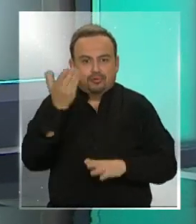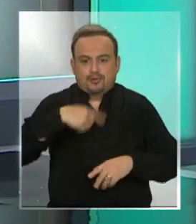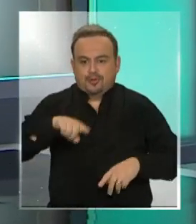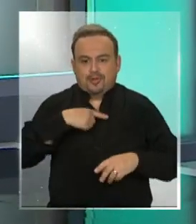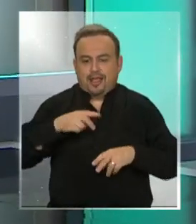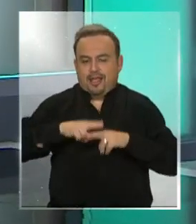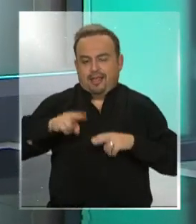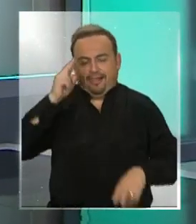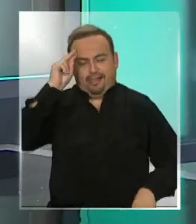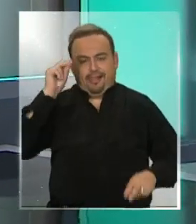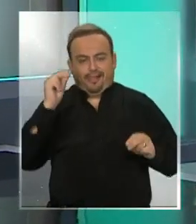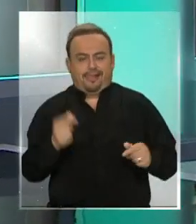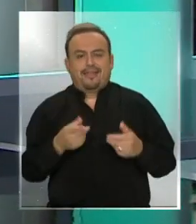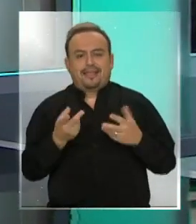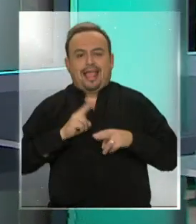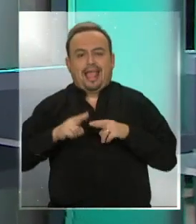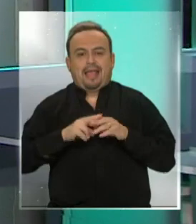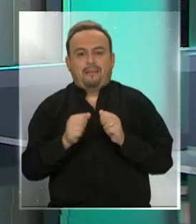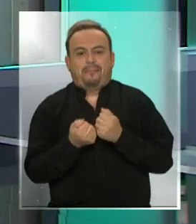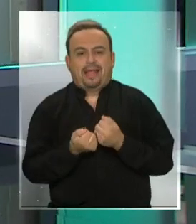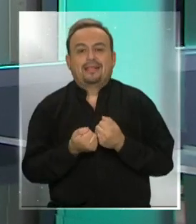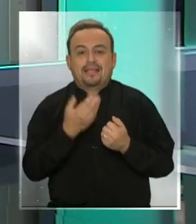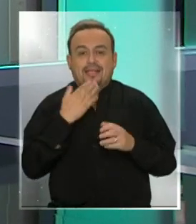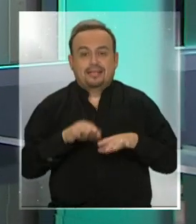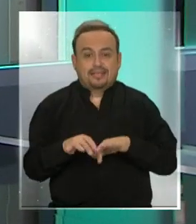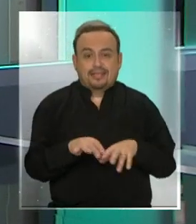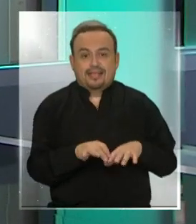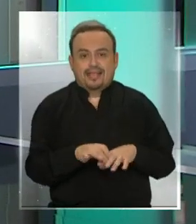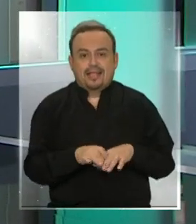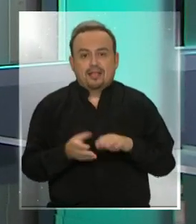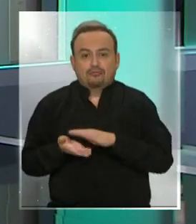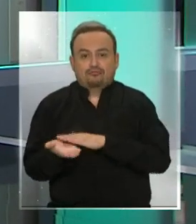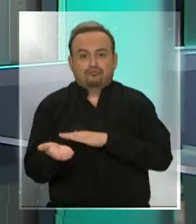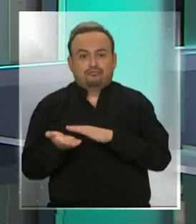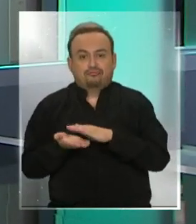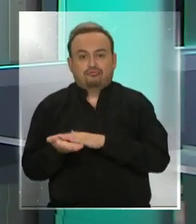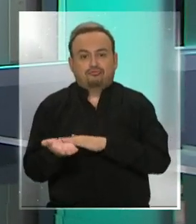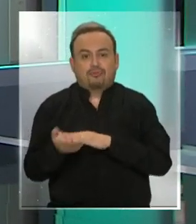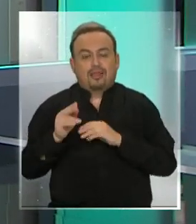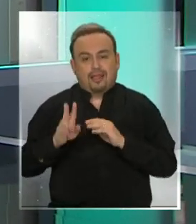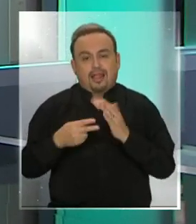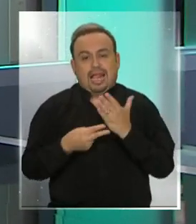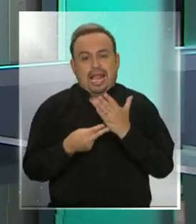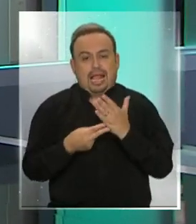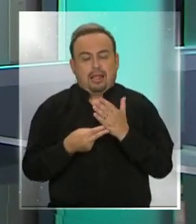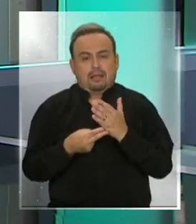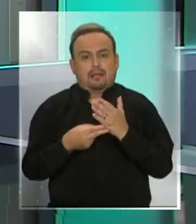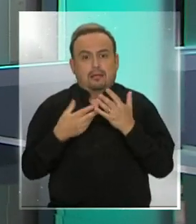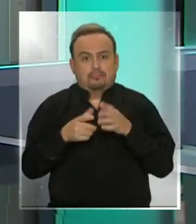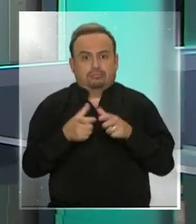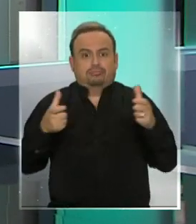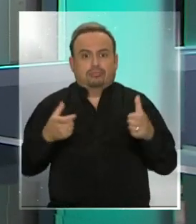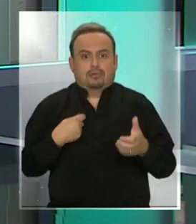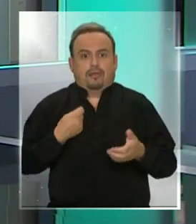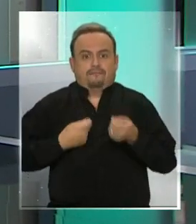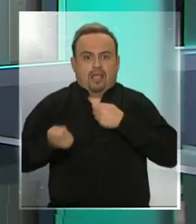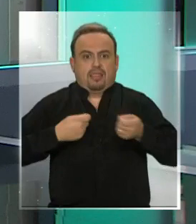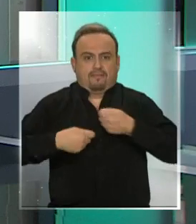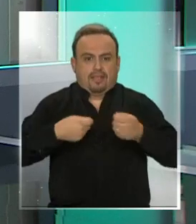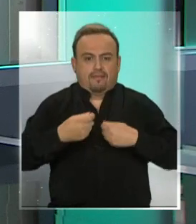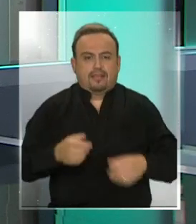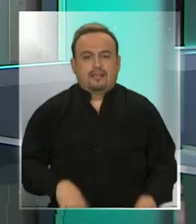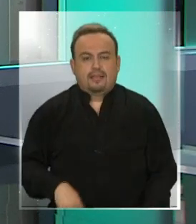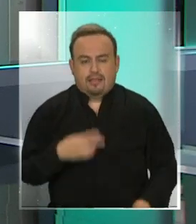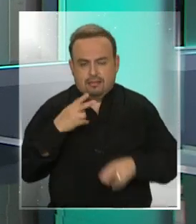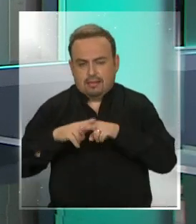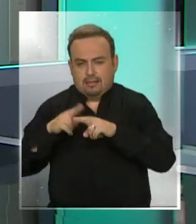maestros panaderos hoy día. Y así también los computadores y las impresoras en el ámbito de la tecnología que han aumentado con mucha fuerza sus ventas. Veamos la